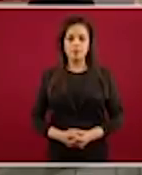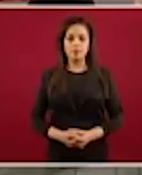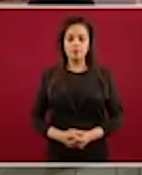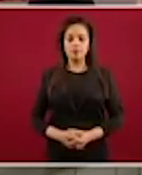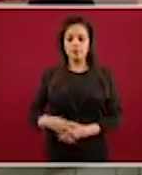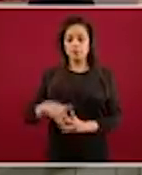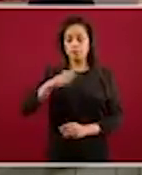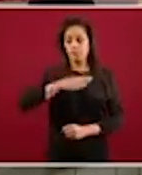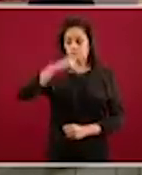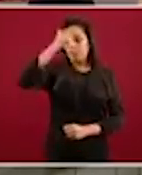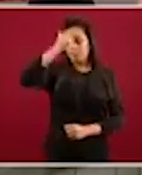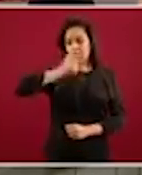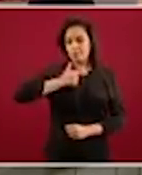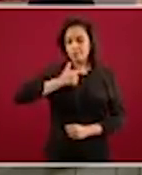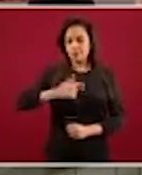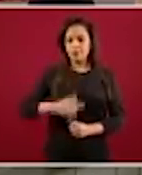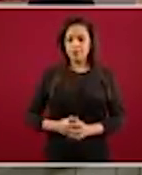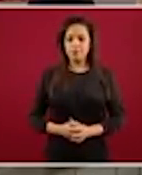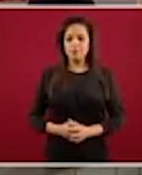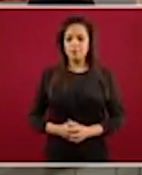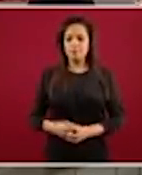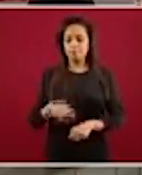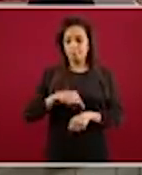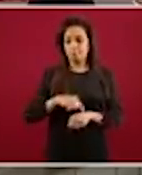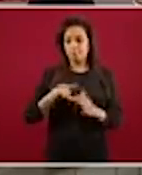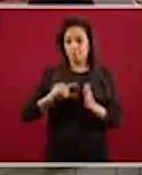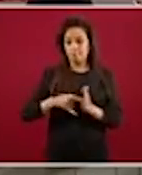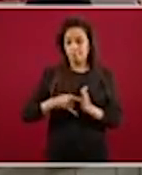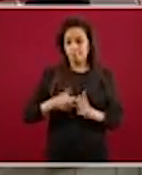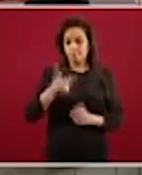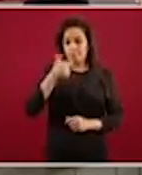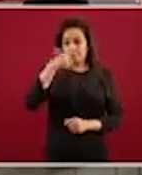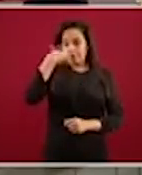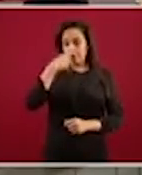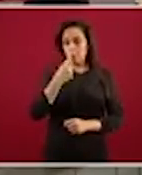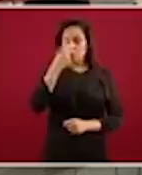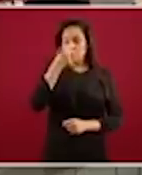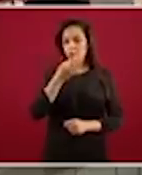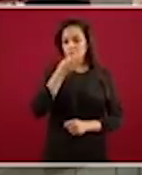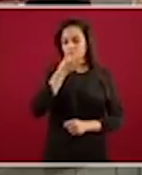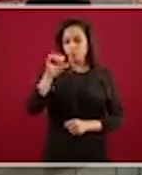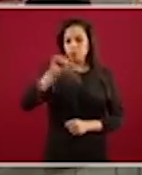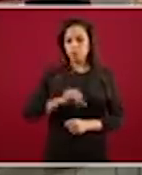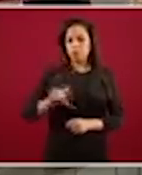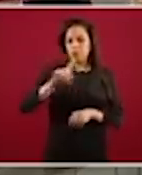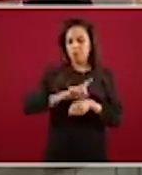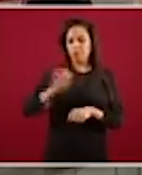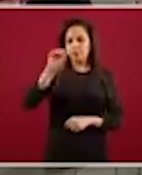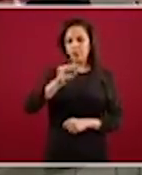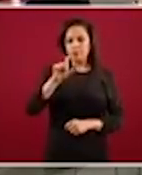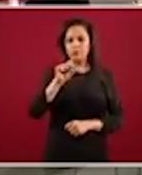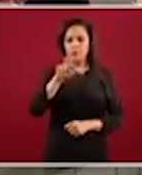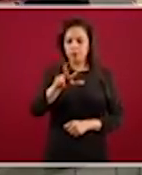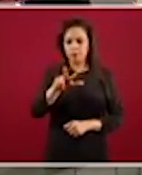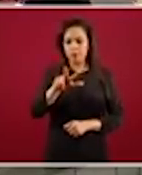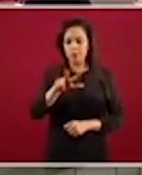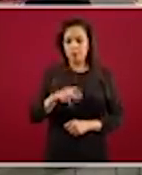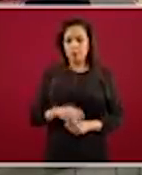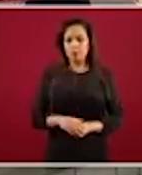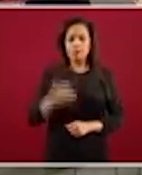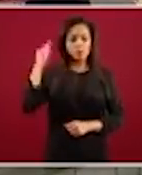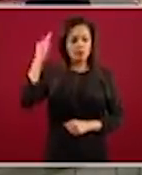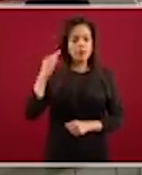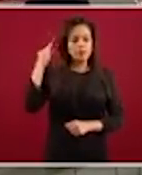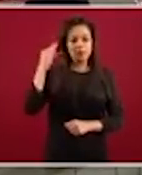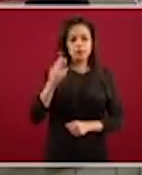Muy buenas noches. Son las 19 horas con un minuto de este sábado 28 de marzo